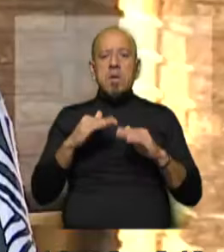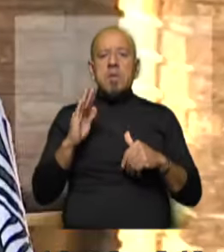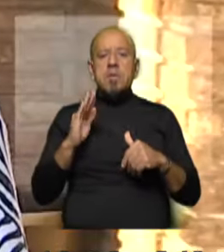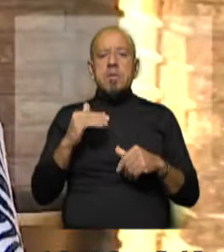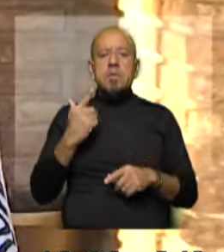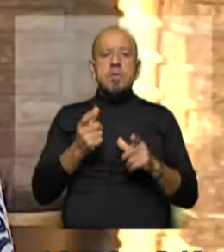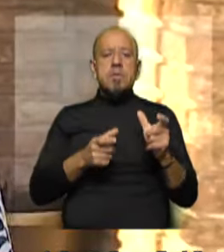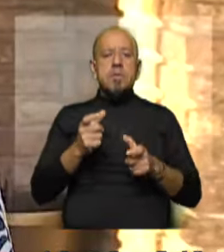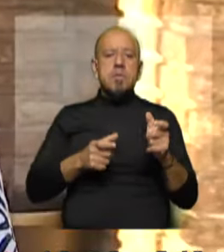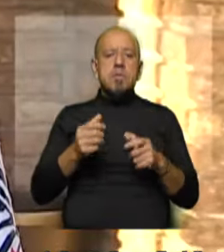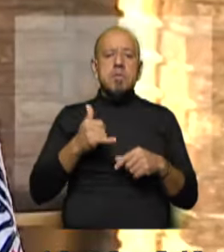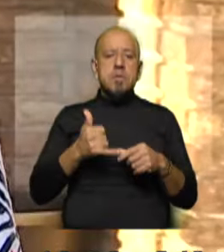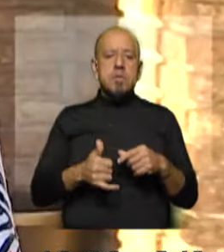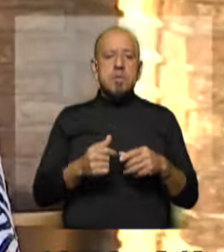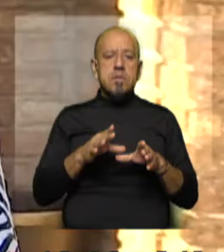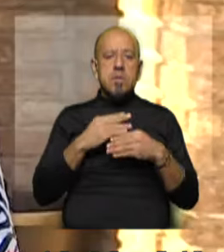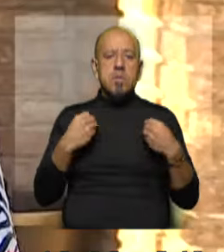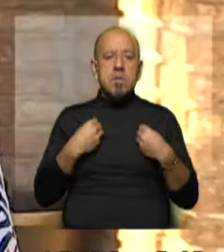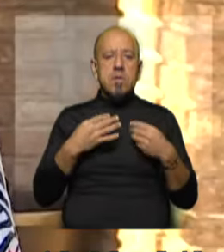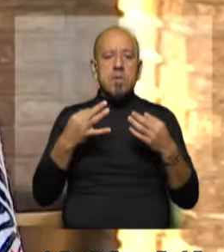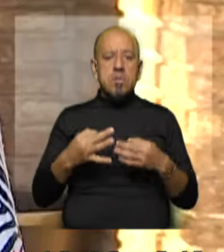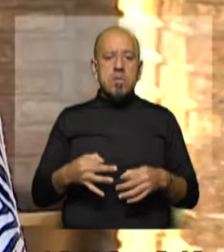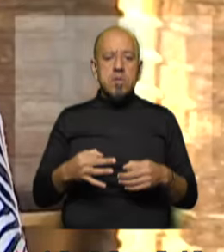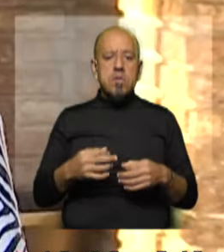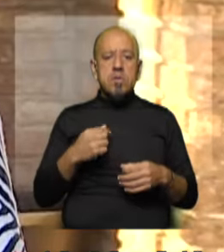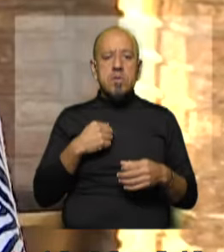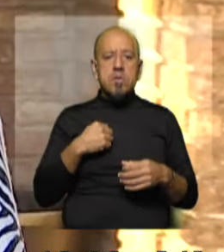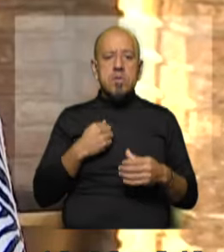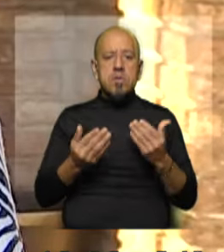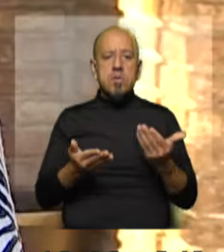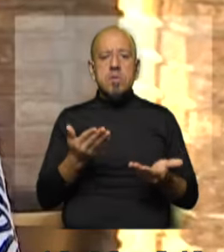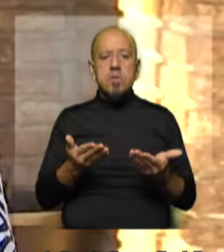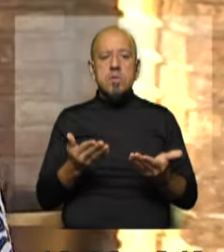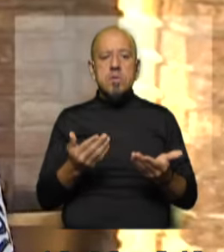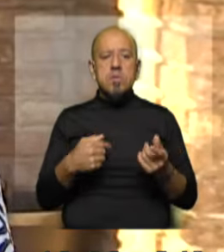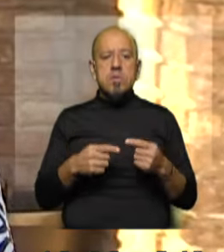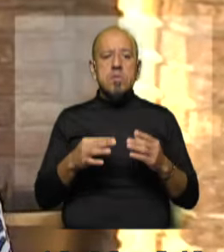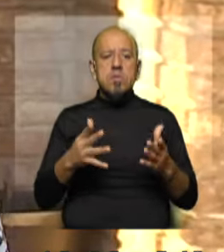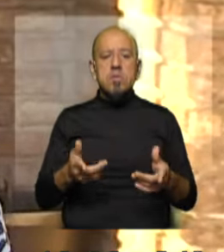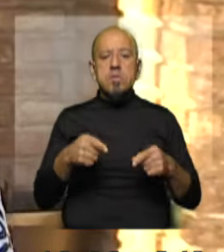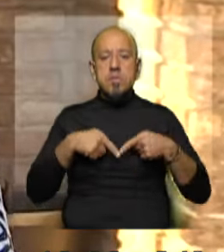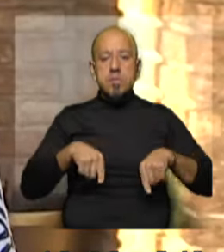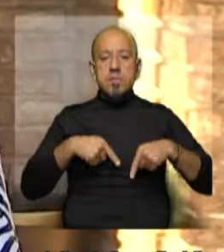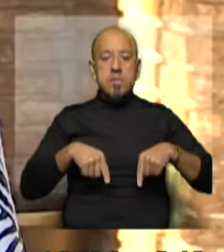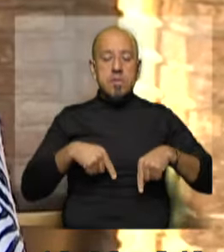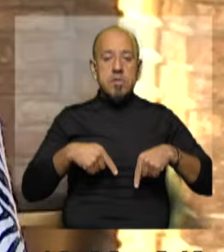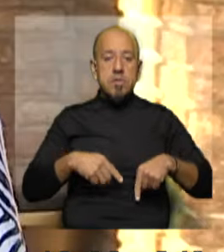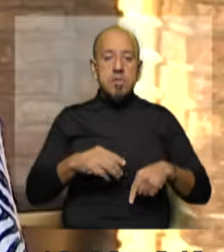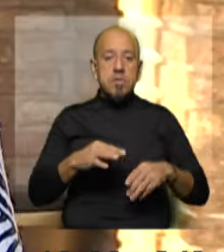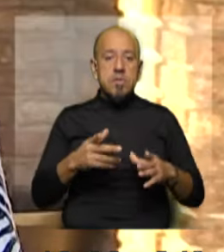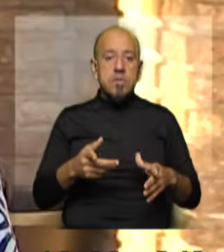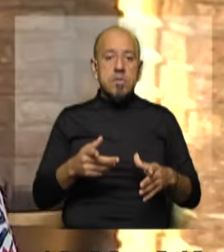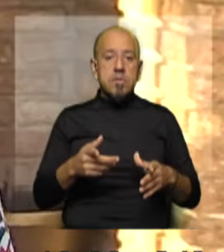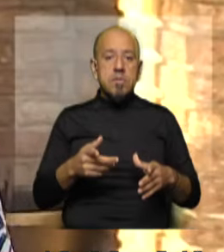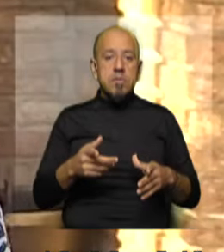gente tiene primaria completa. Nosotros el análisis que hicimos es en base de que en caso de que la intendencia accediera a